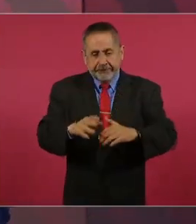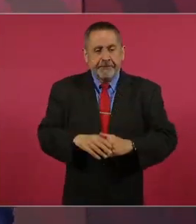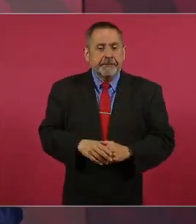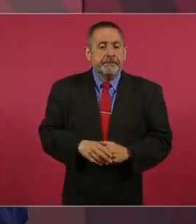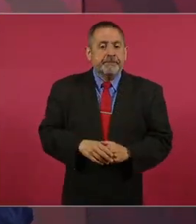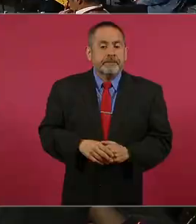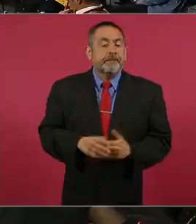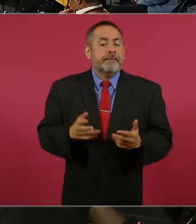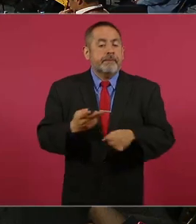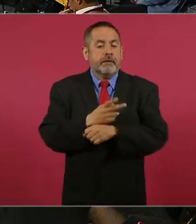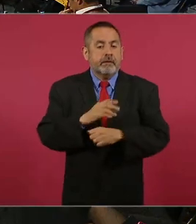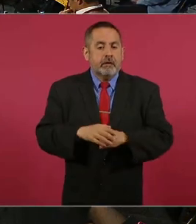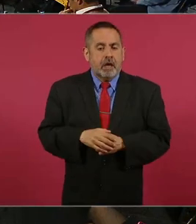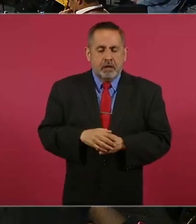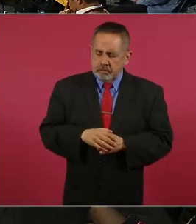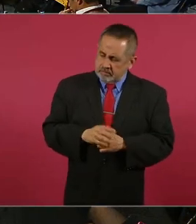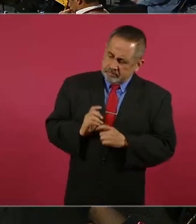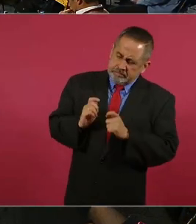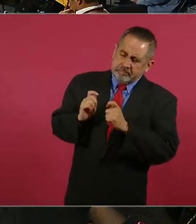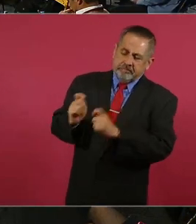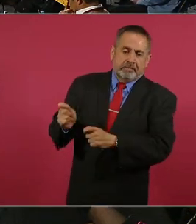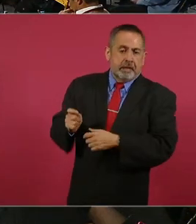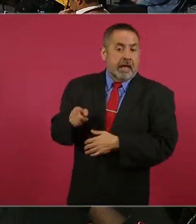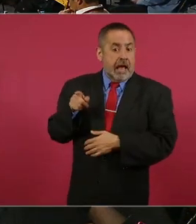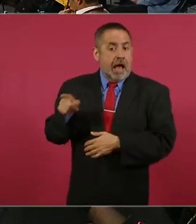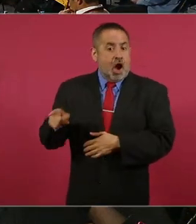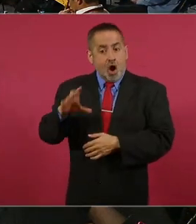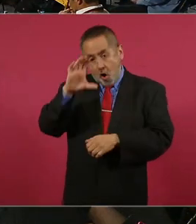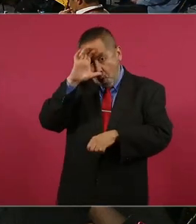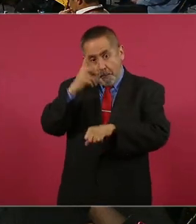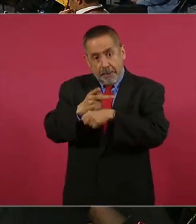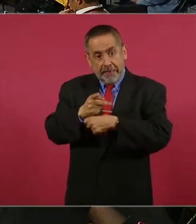Pero le entregó a su compadre,